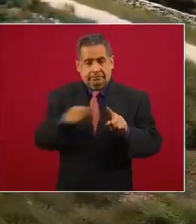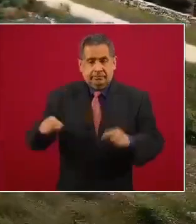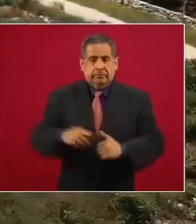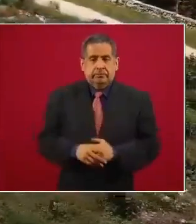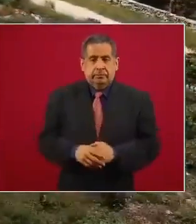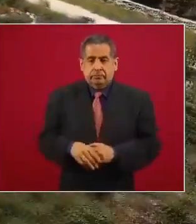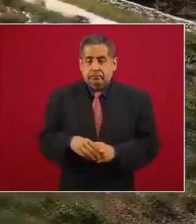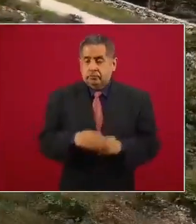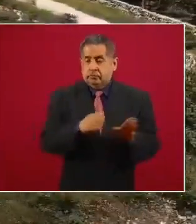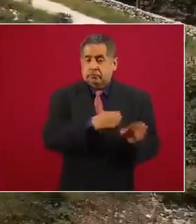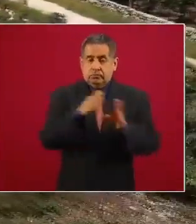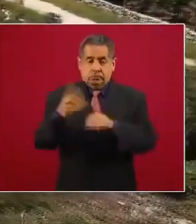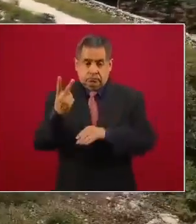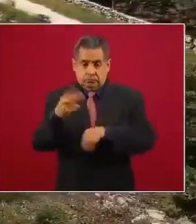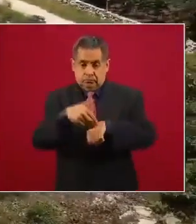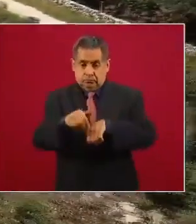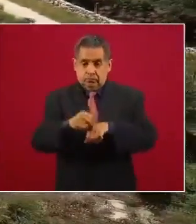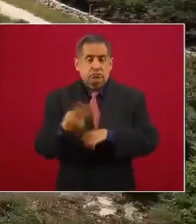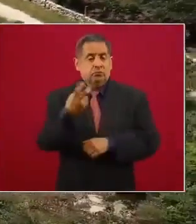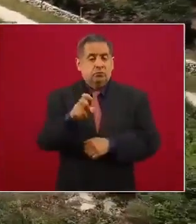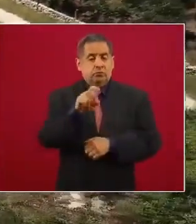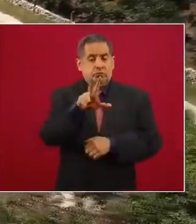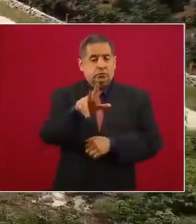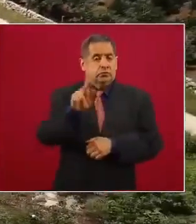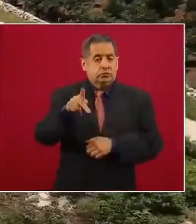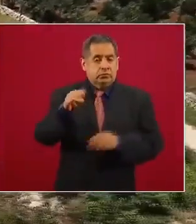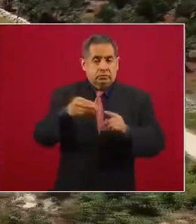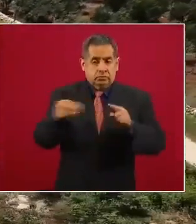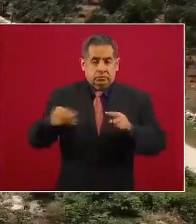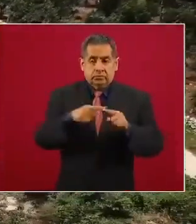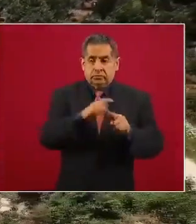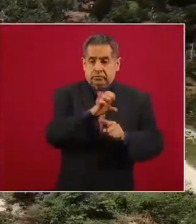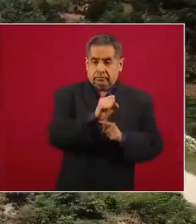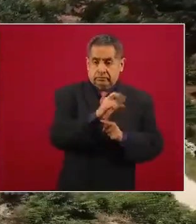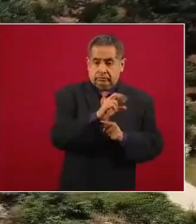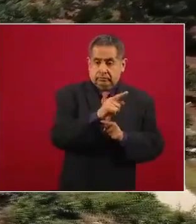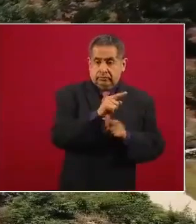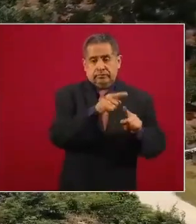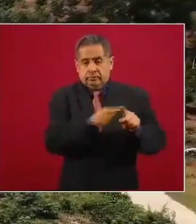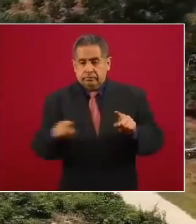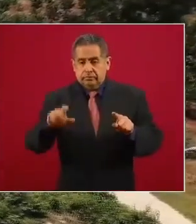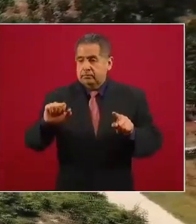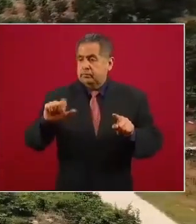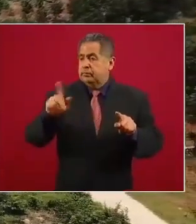El tramo 2 mide 235 kilómetros y va de Escárcega a Calquiní.